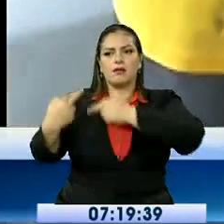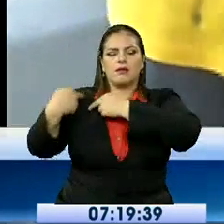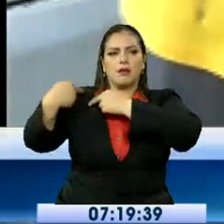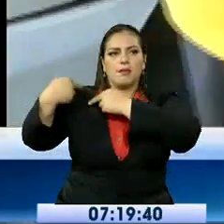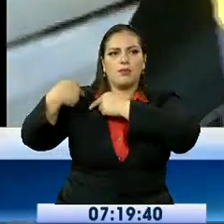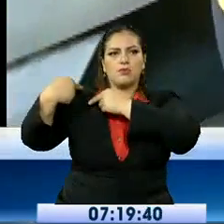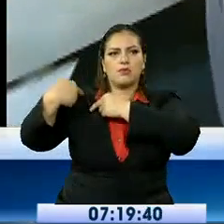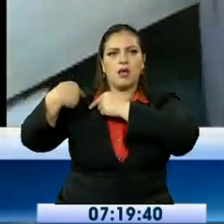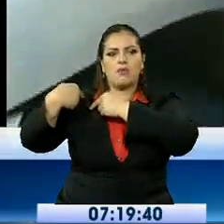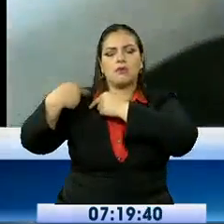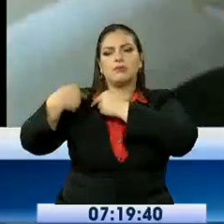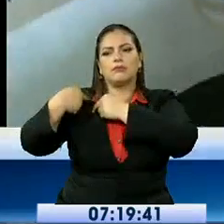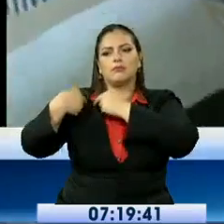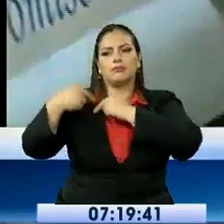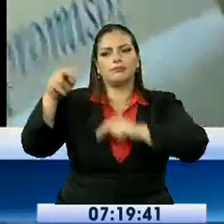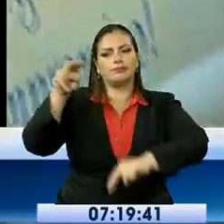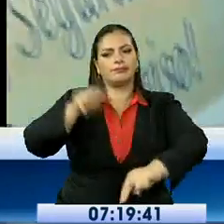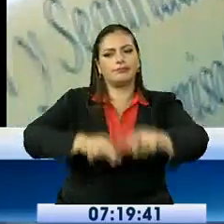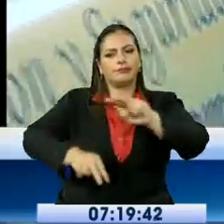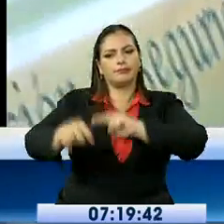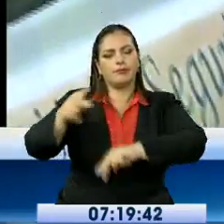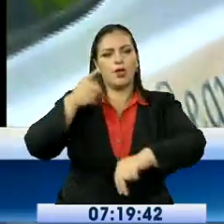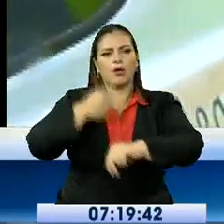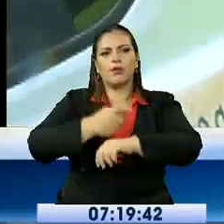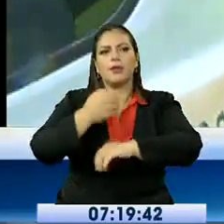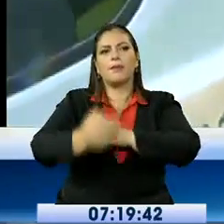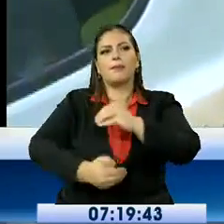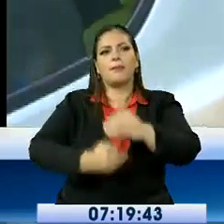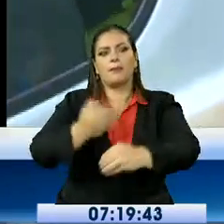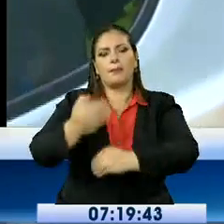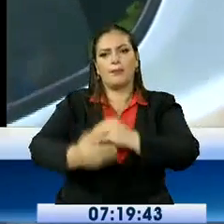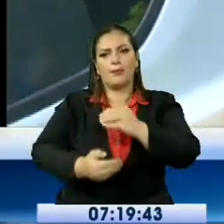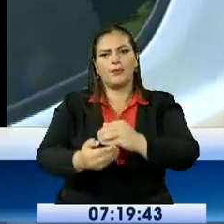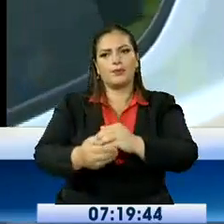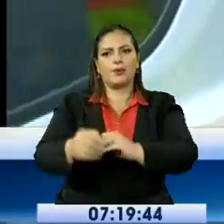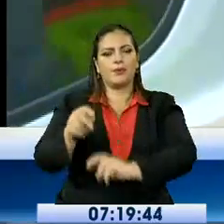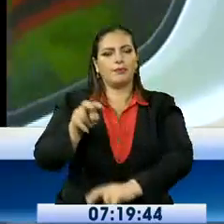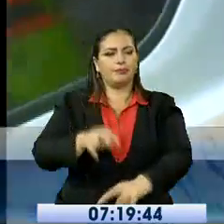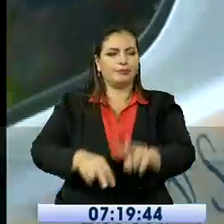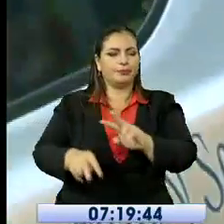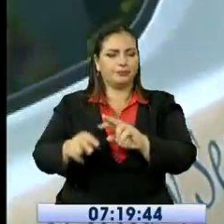proceso legal a seguir con él, informó Ítalo Ruiz.